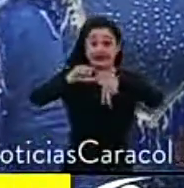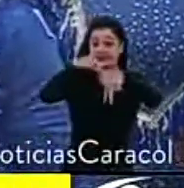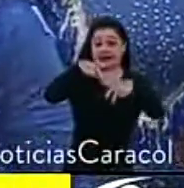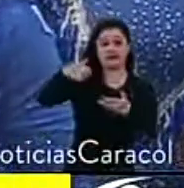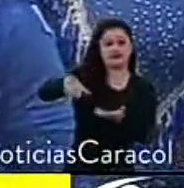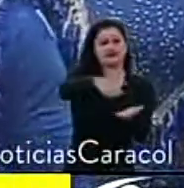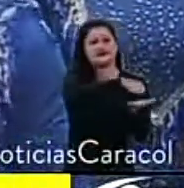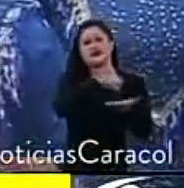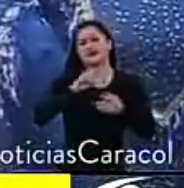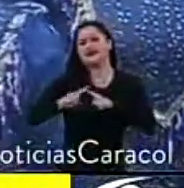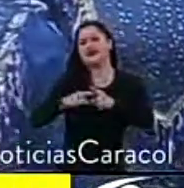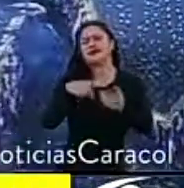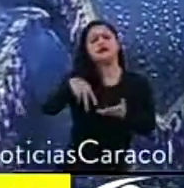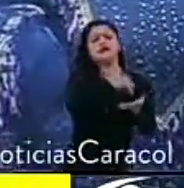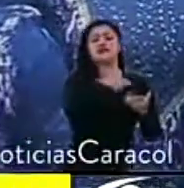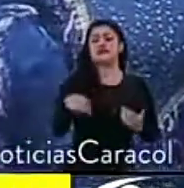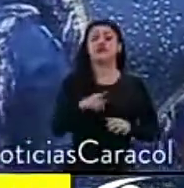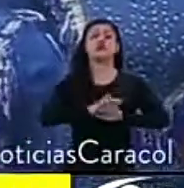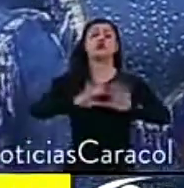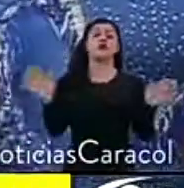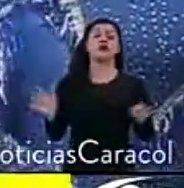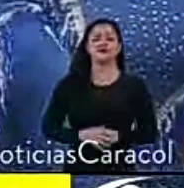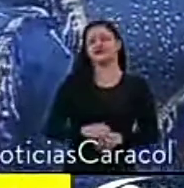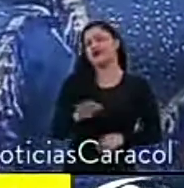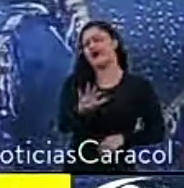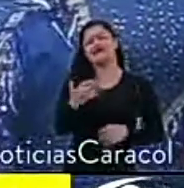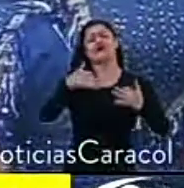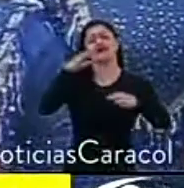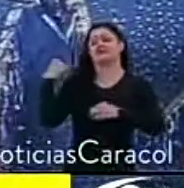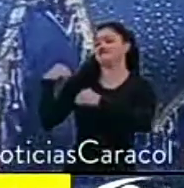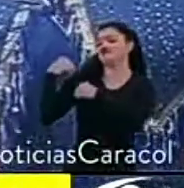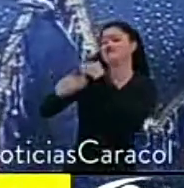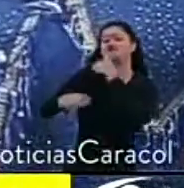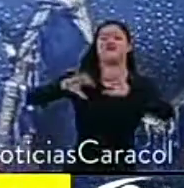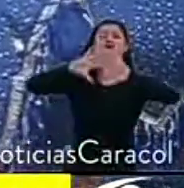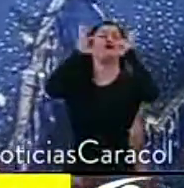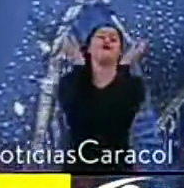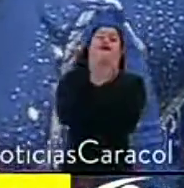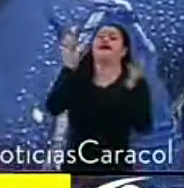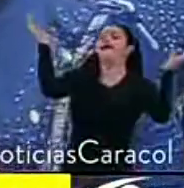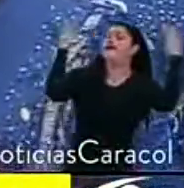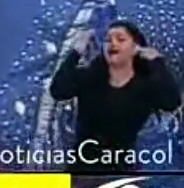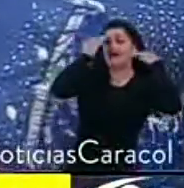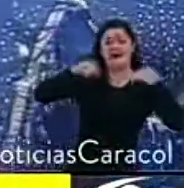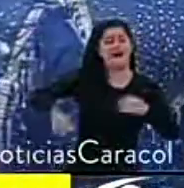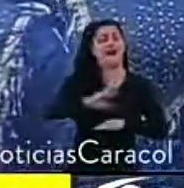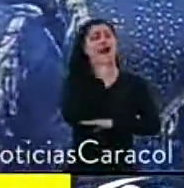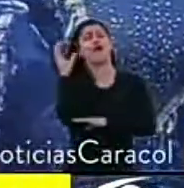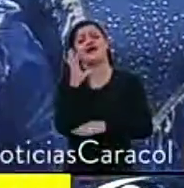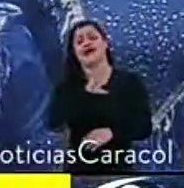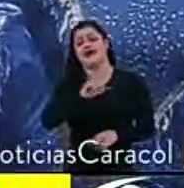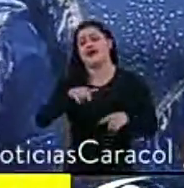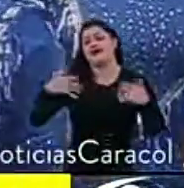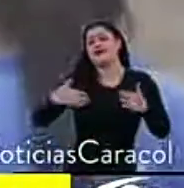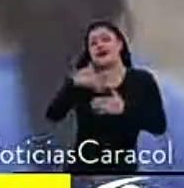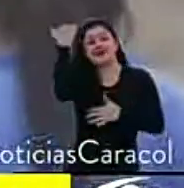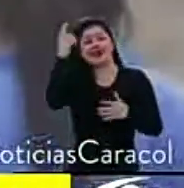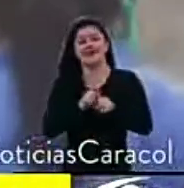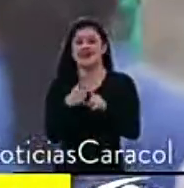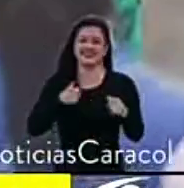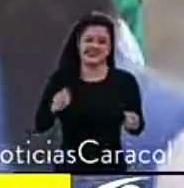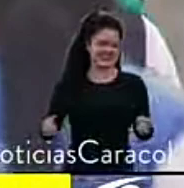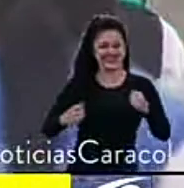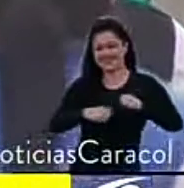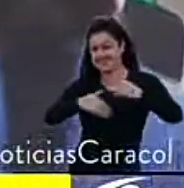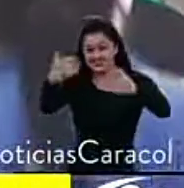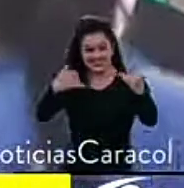tradiciones, mundial, cultura. Entonces estamos súper emocionados, ya queremos que empiece todo esto de una vez. Hoy nada puede salir mal, por eso